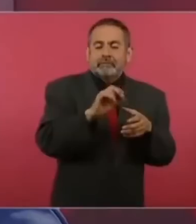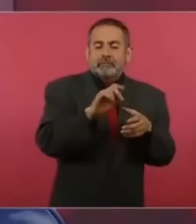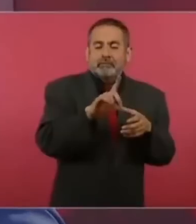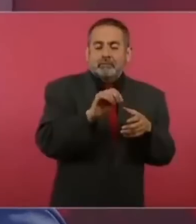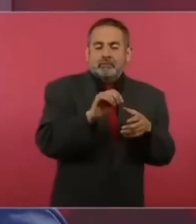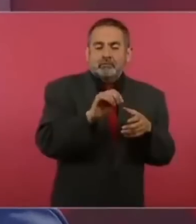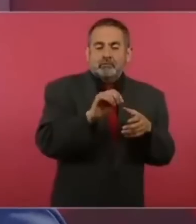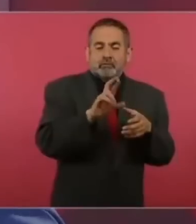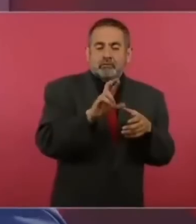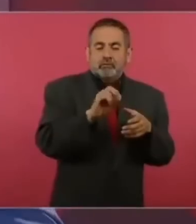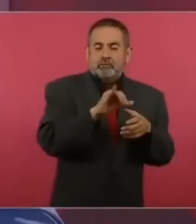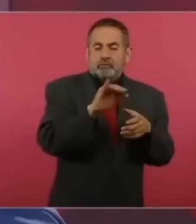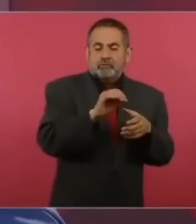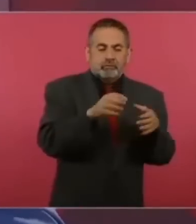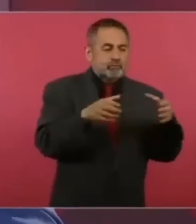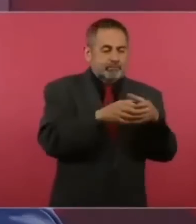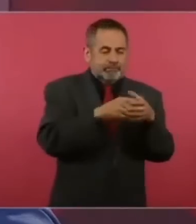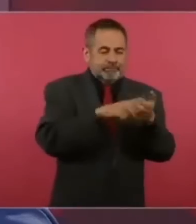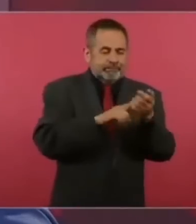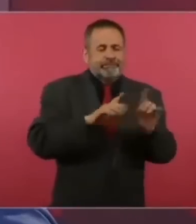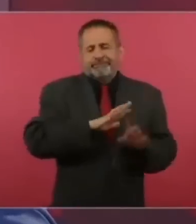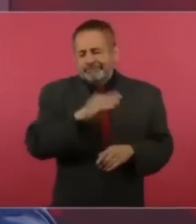y esos pues ya sabemos, ¿no?